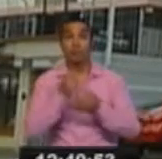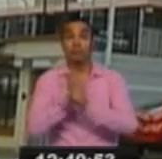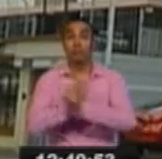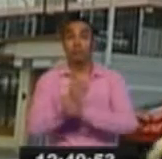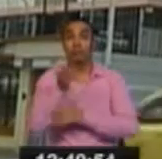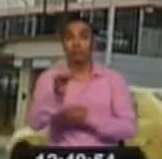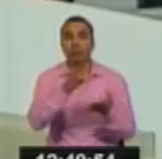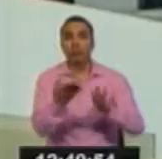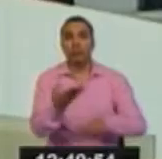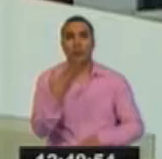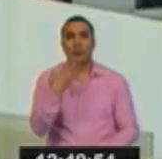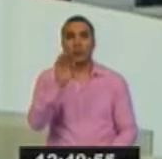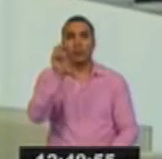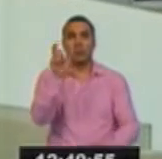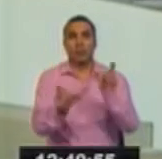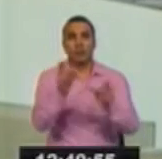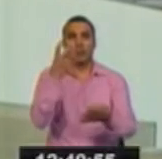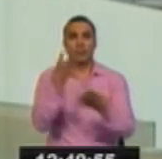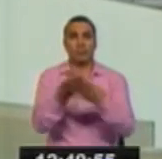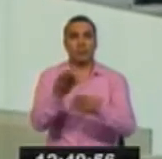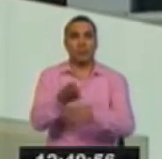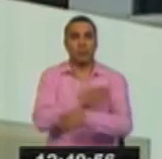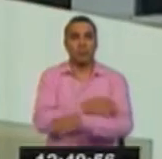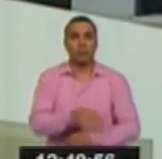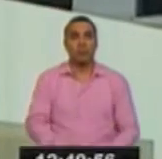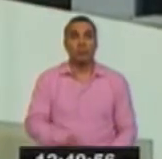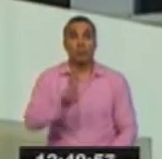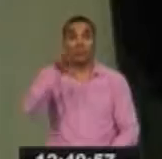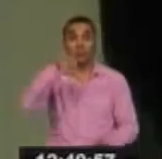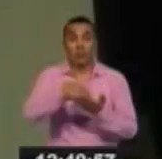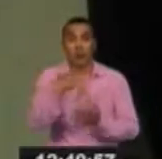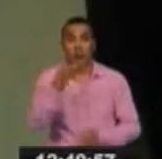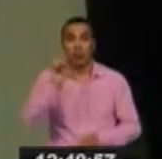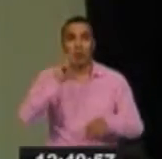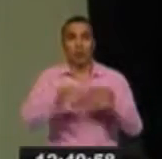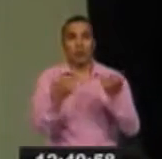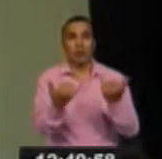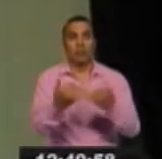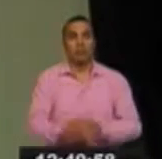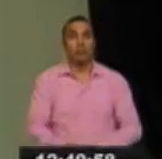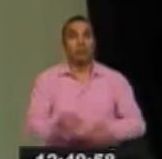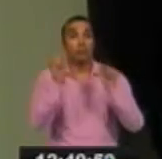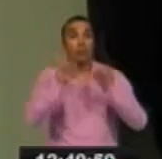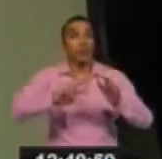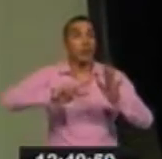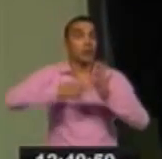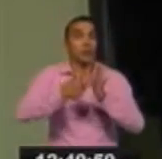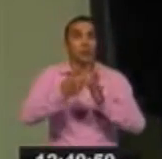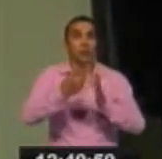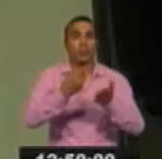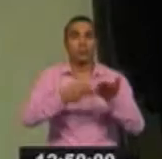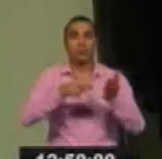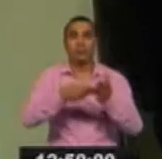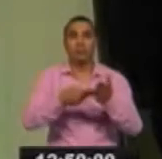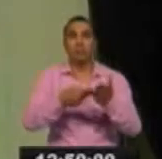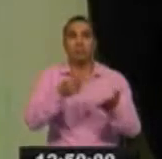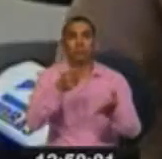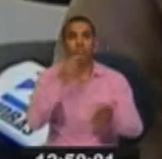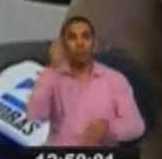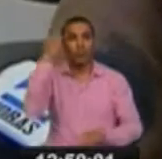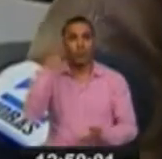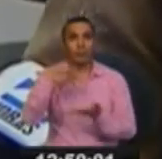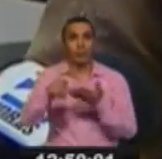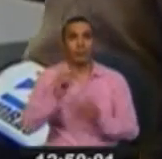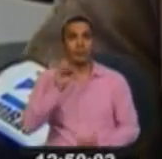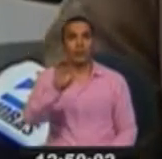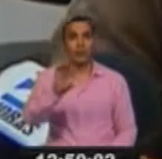la muerte de 19 privados de la libertad de 2018 a la fecha, lo que podría conllevar a una reparación por parte del Estado.